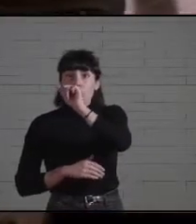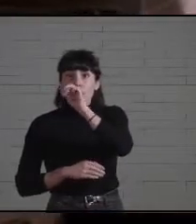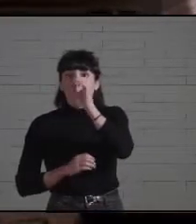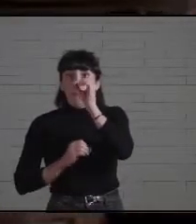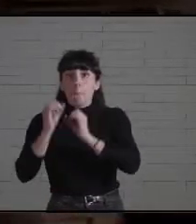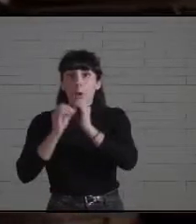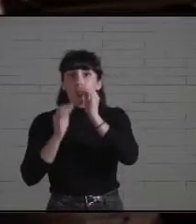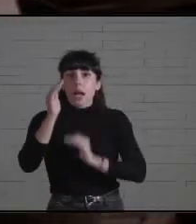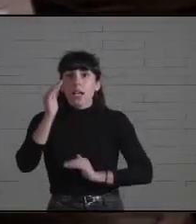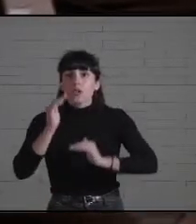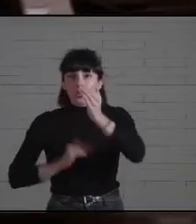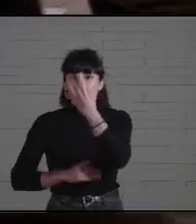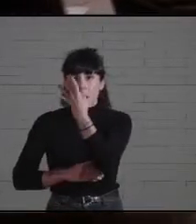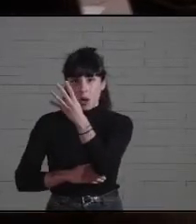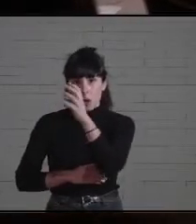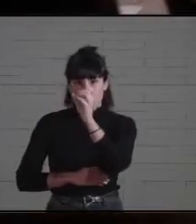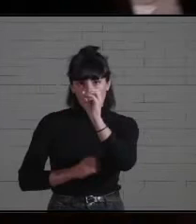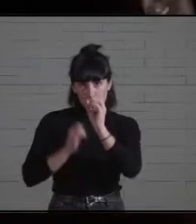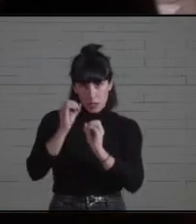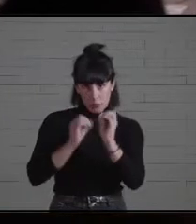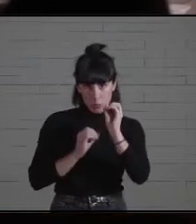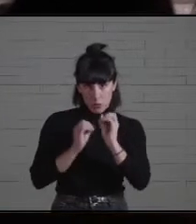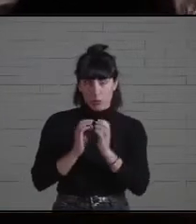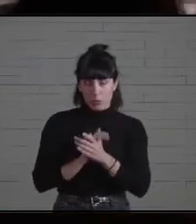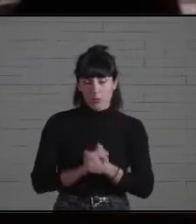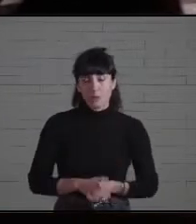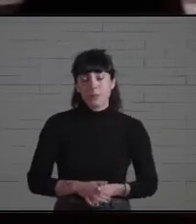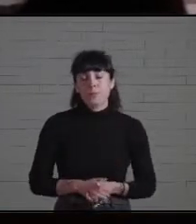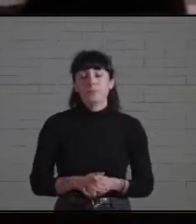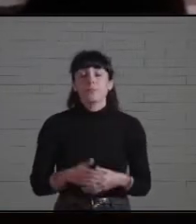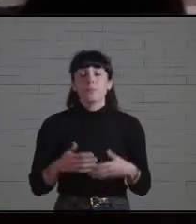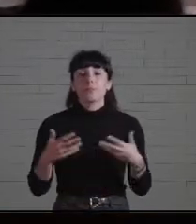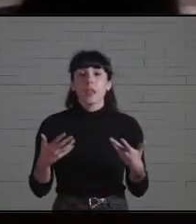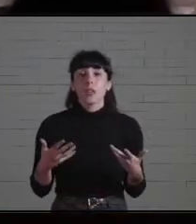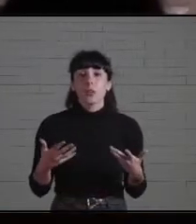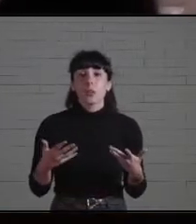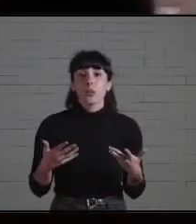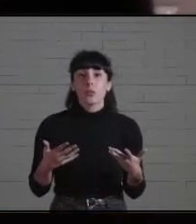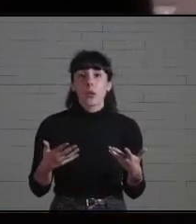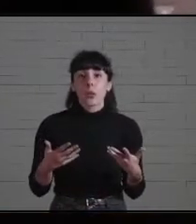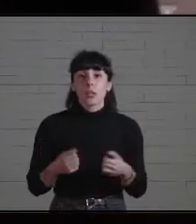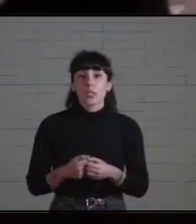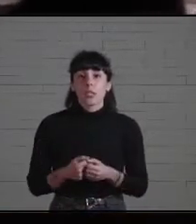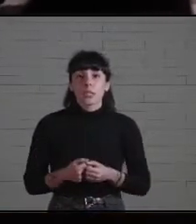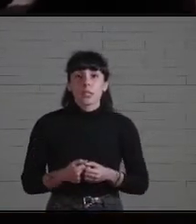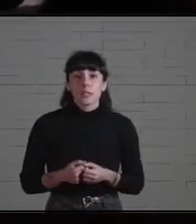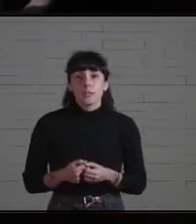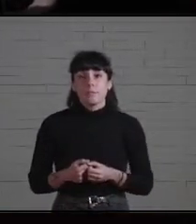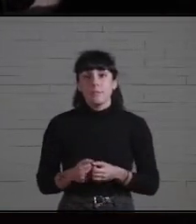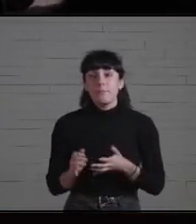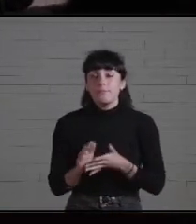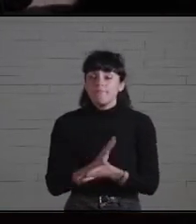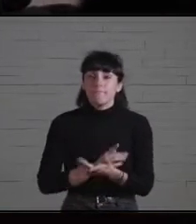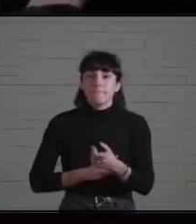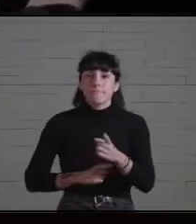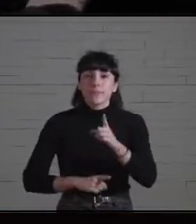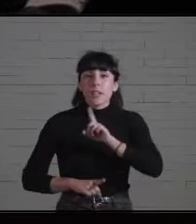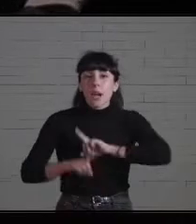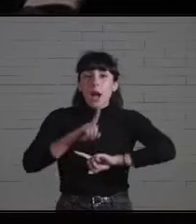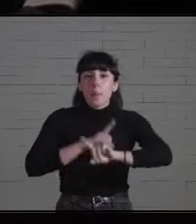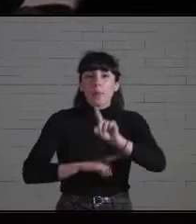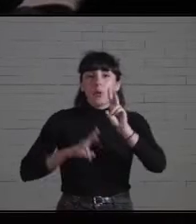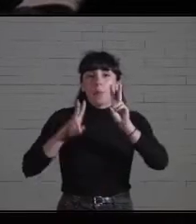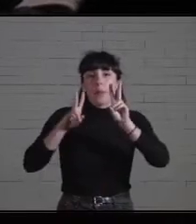al 40%. Entonces, aquí tenemos un problema de